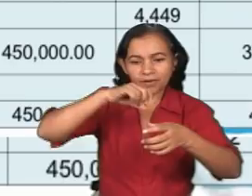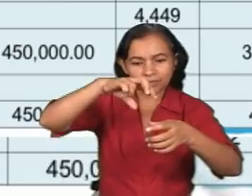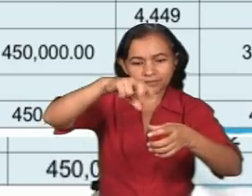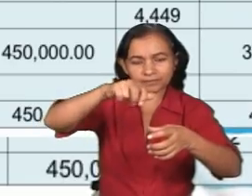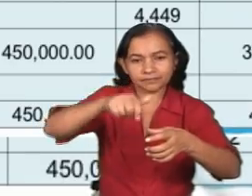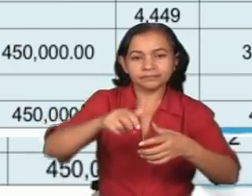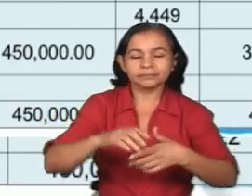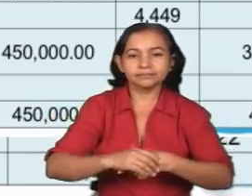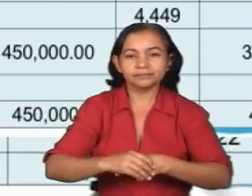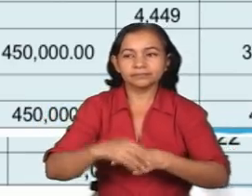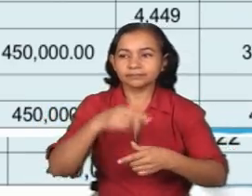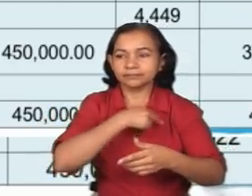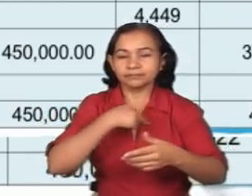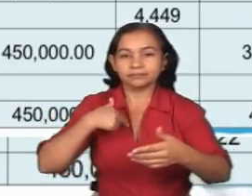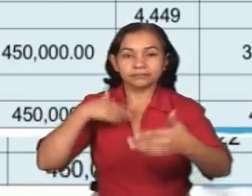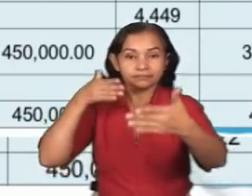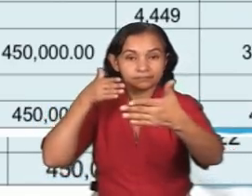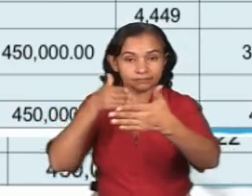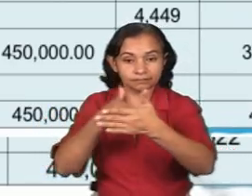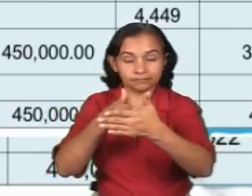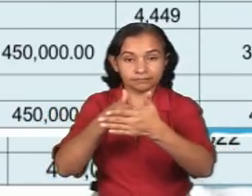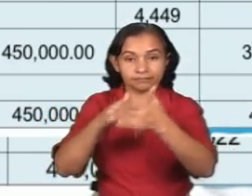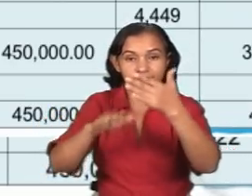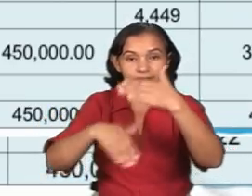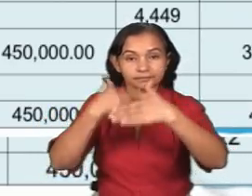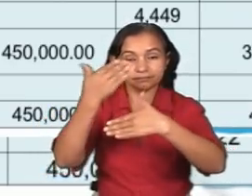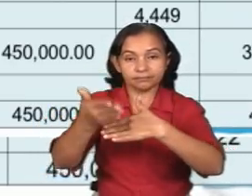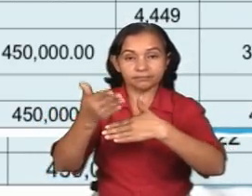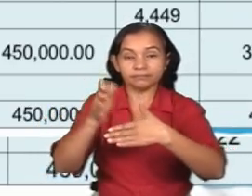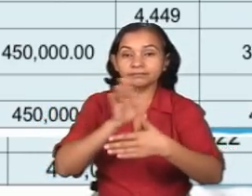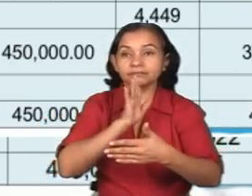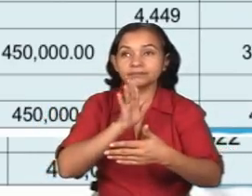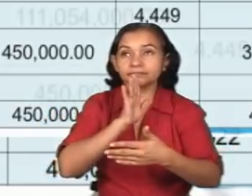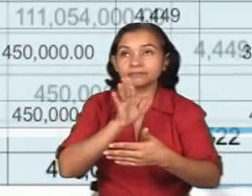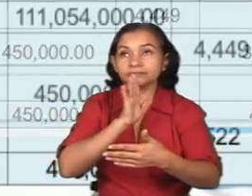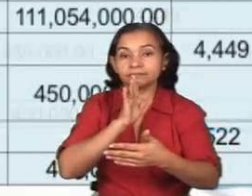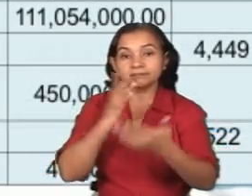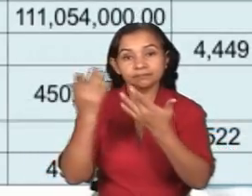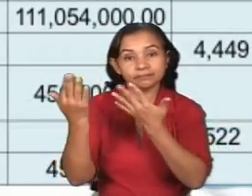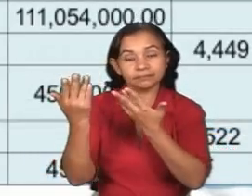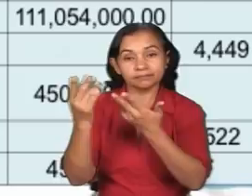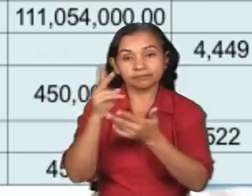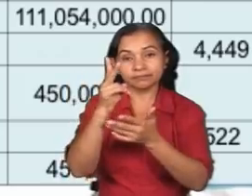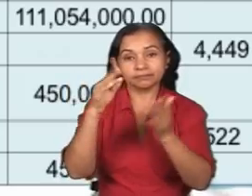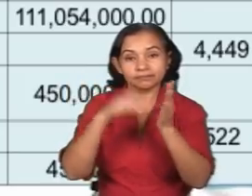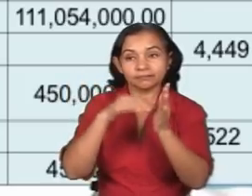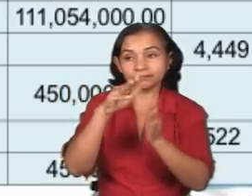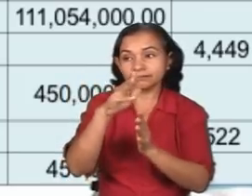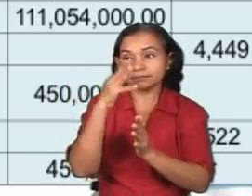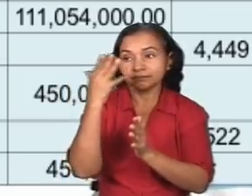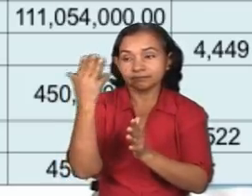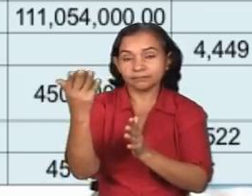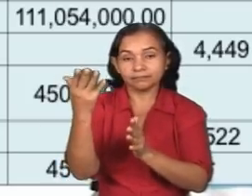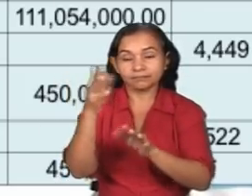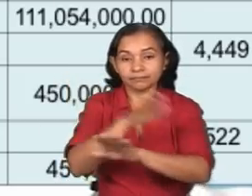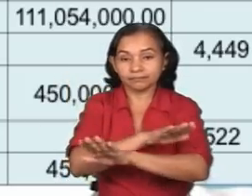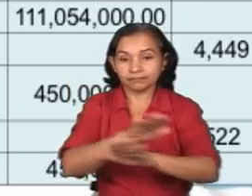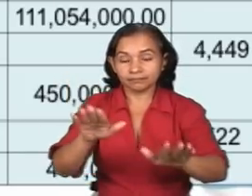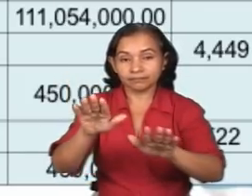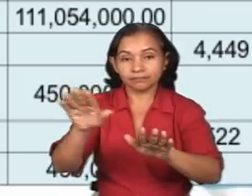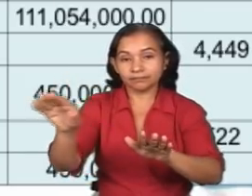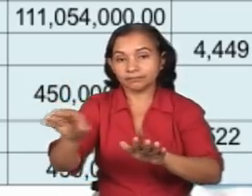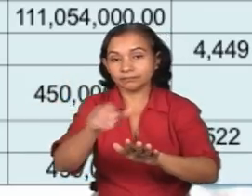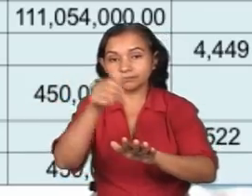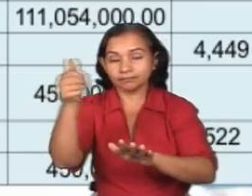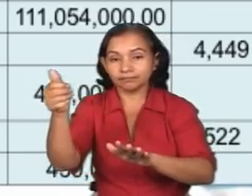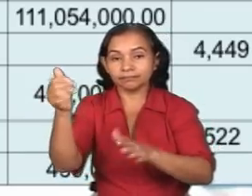Compañero Ervin, tenemos que hacer una pausa, pero al volver quisiera que nos hablara de lo que espera, ¿no? 2019, conclusión de otros